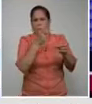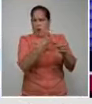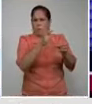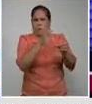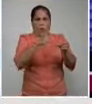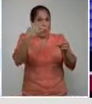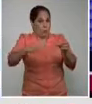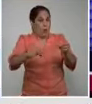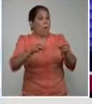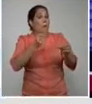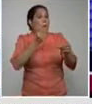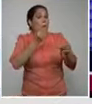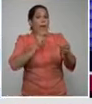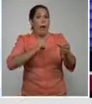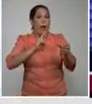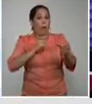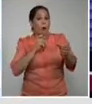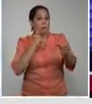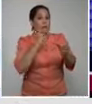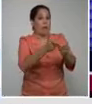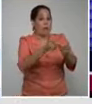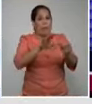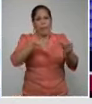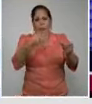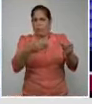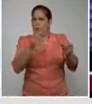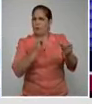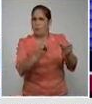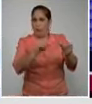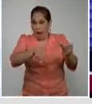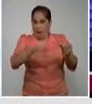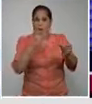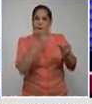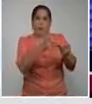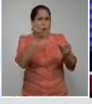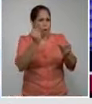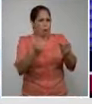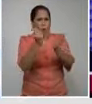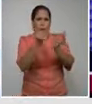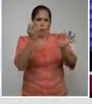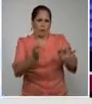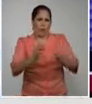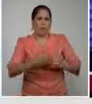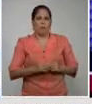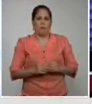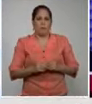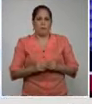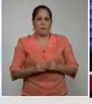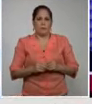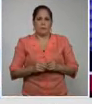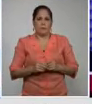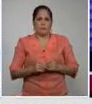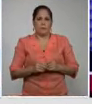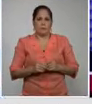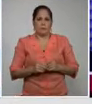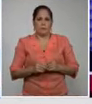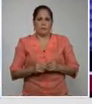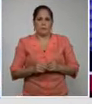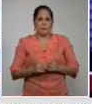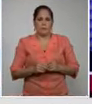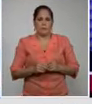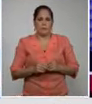de vacunación que está establecido y que además va demostrando en términos de eficacia que es el que mejor funciona.